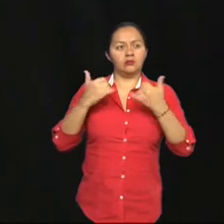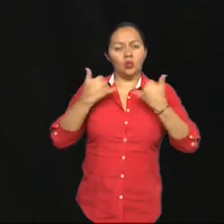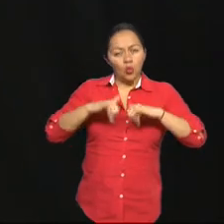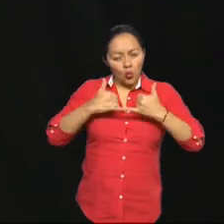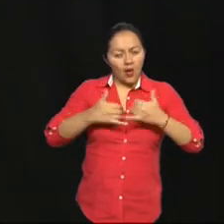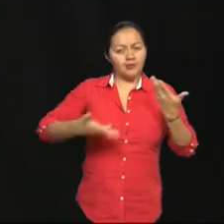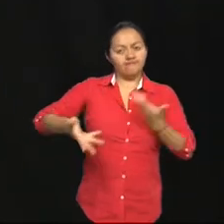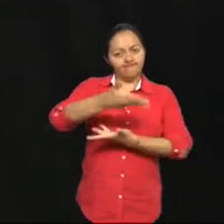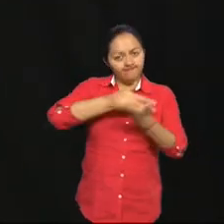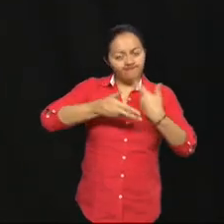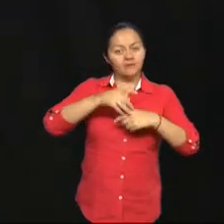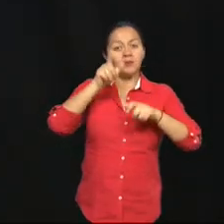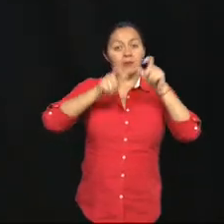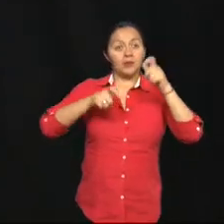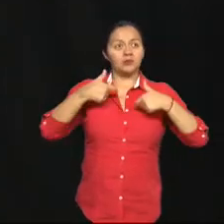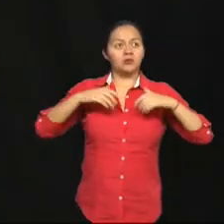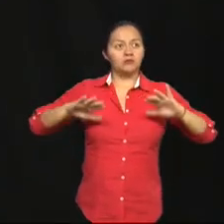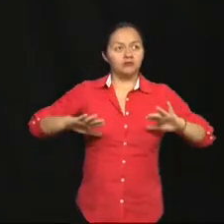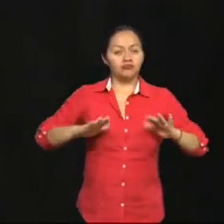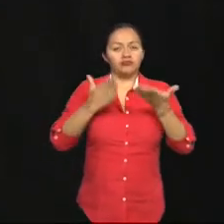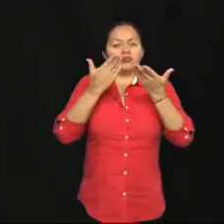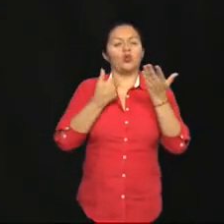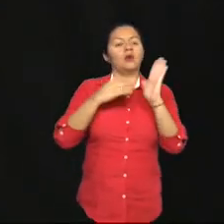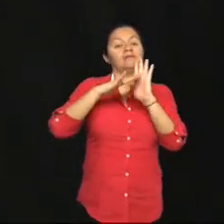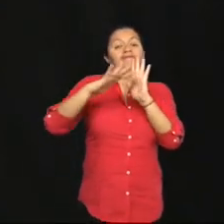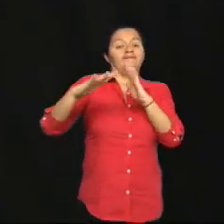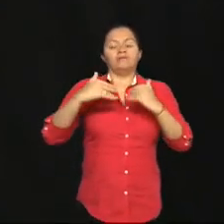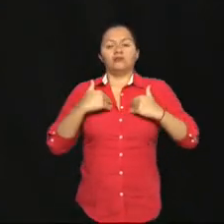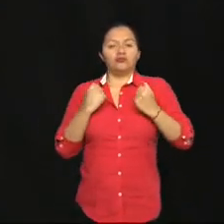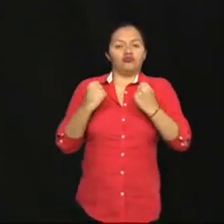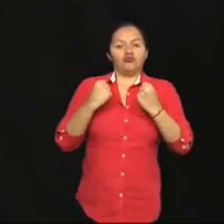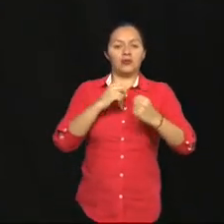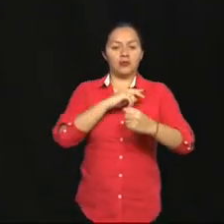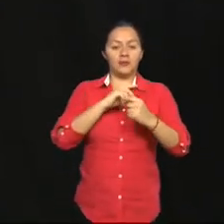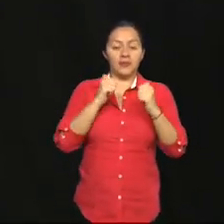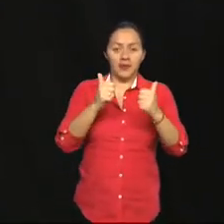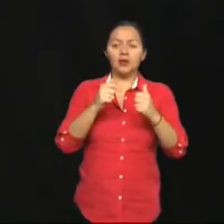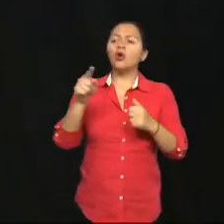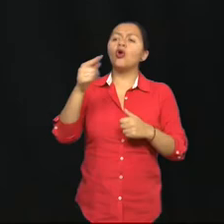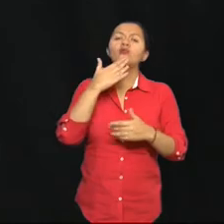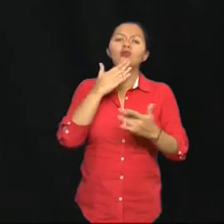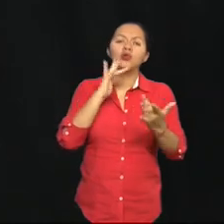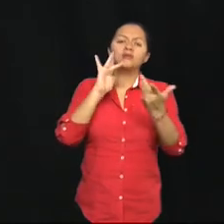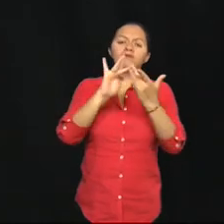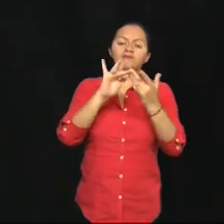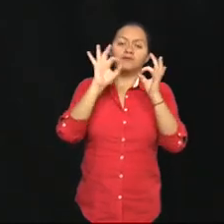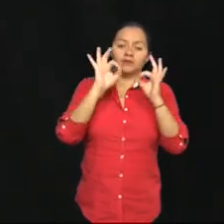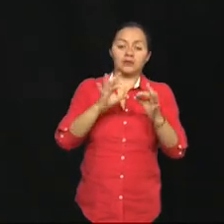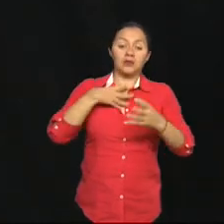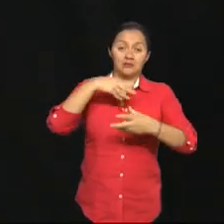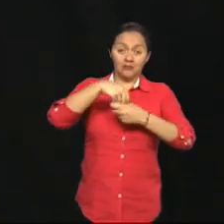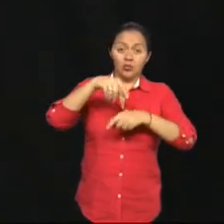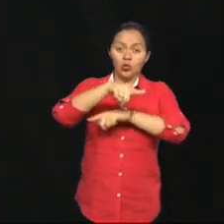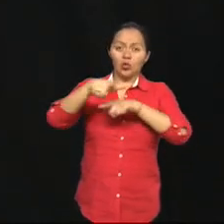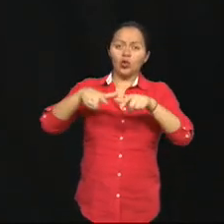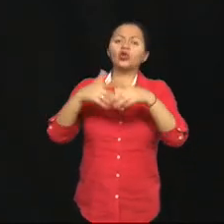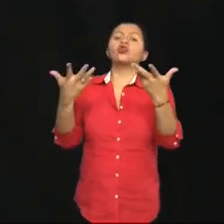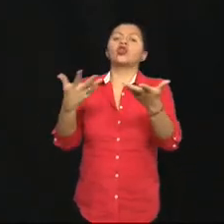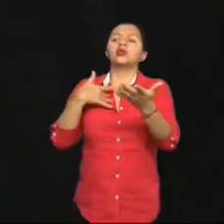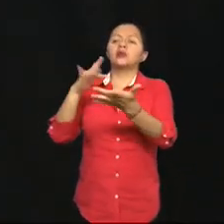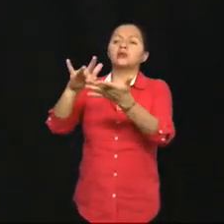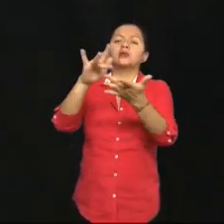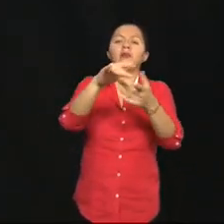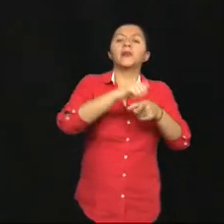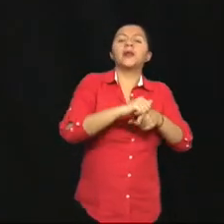que la persona se sienta activa, que tenga esta energía, esta vitalidad. ¿Cómo pueden hacer ellos para poder identificar en sus territorios dónde pueden hacer esas